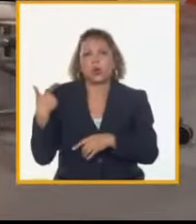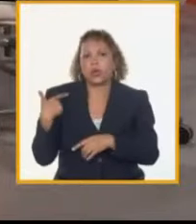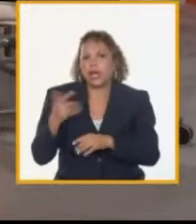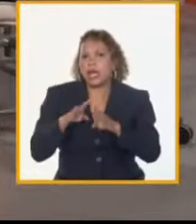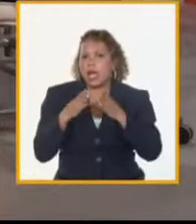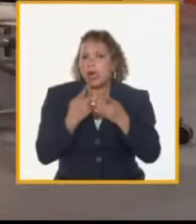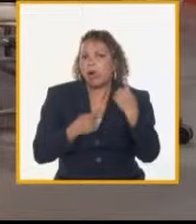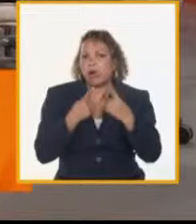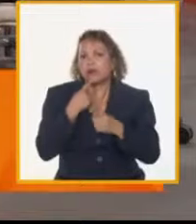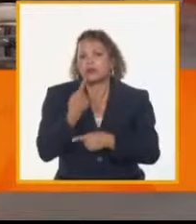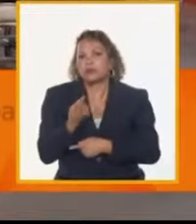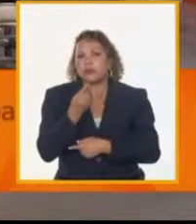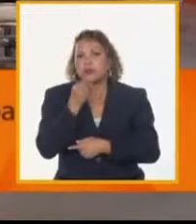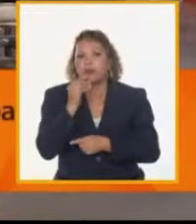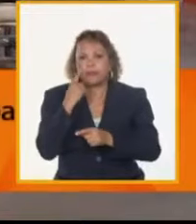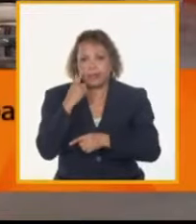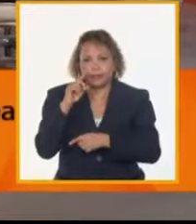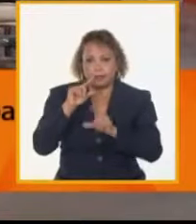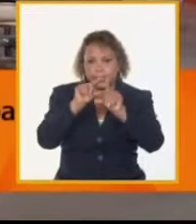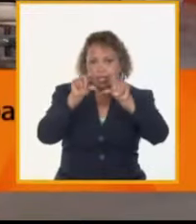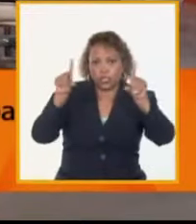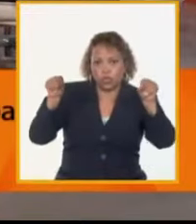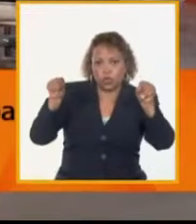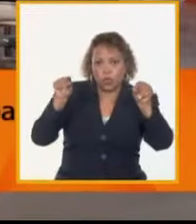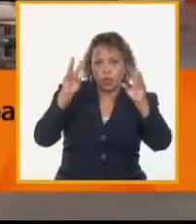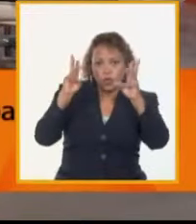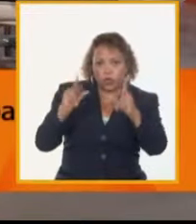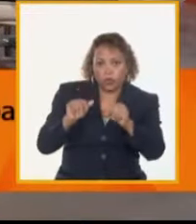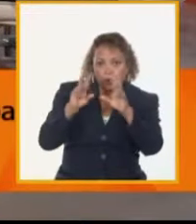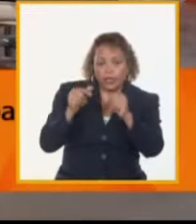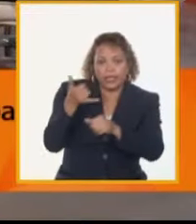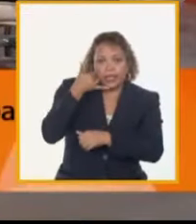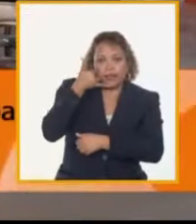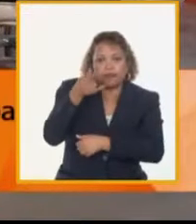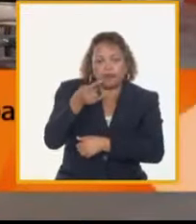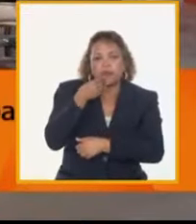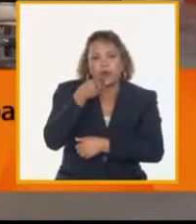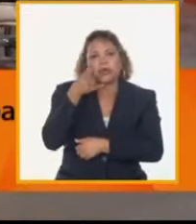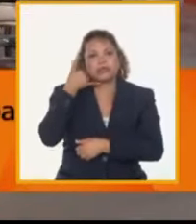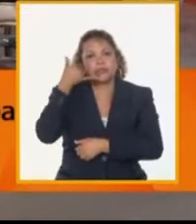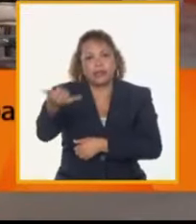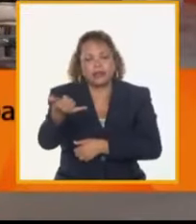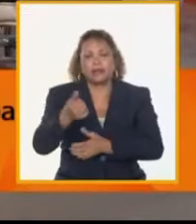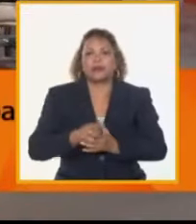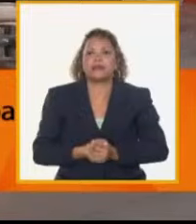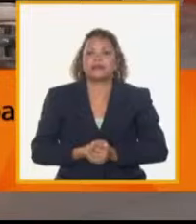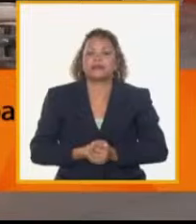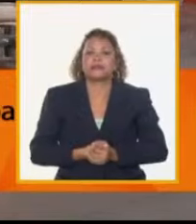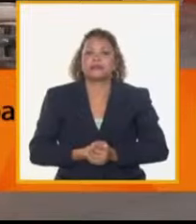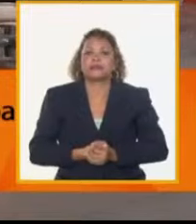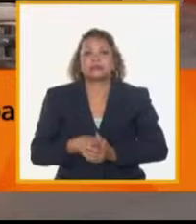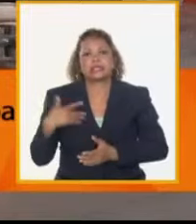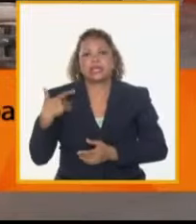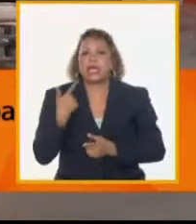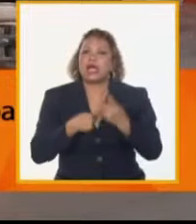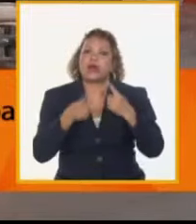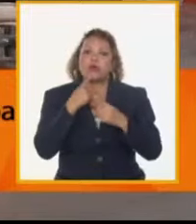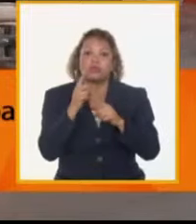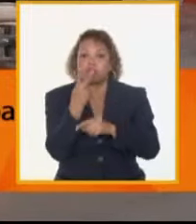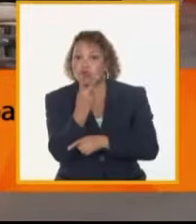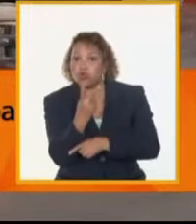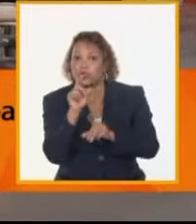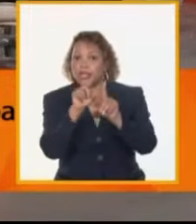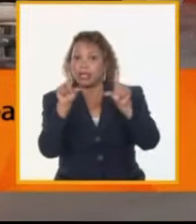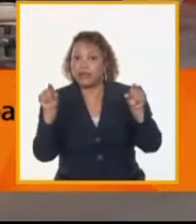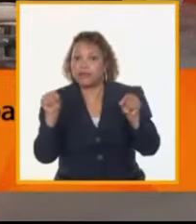cualquier opinión sobre el servicio y que pueda ayudar también a esa interrelación con su público, ¿no? Esos dos teléfonos que demostramos es del puesto